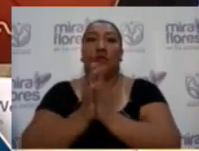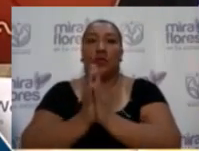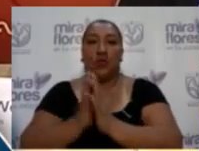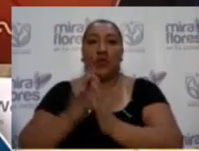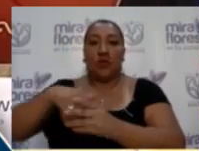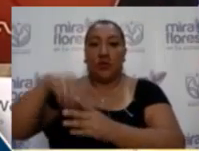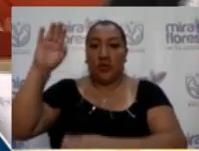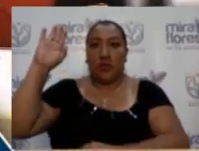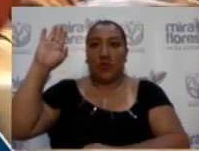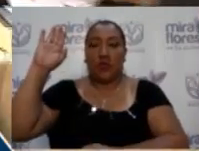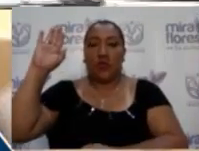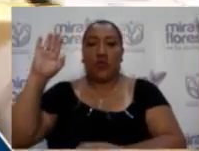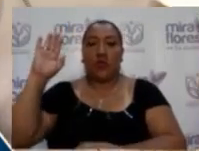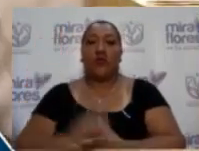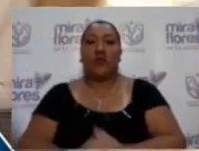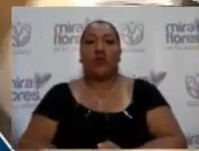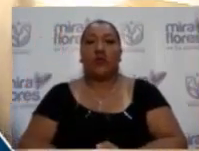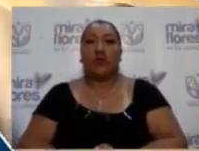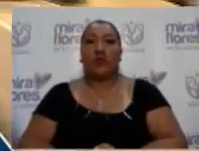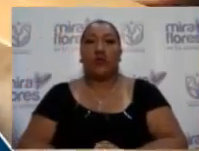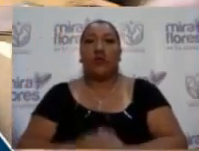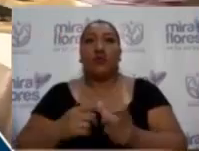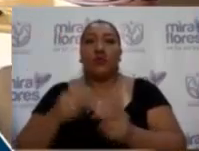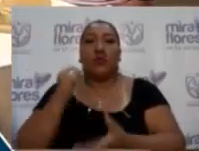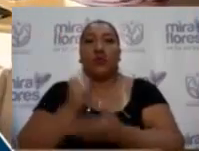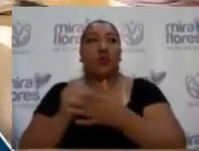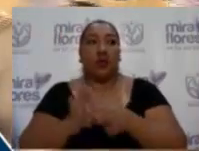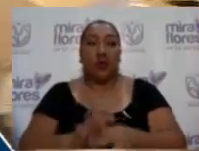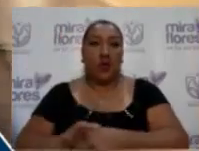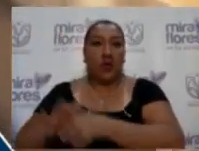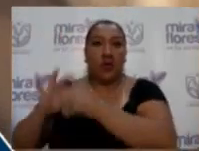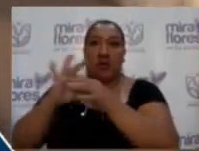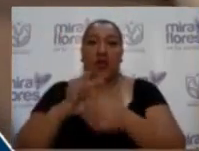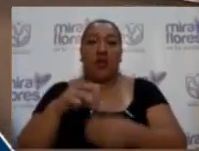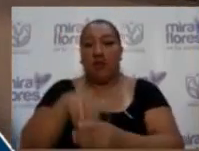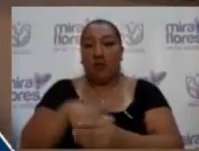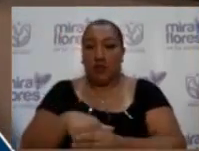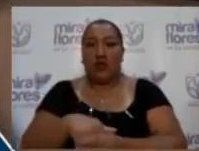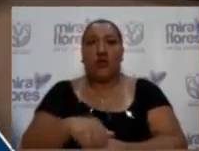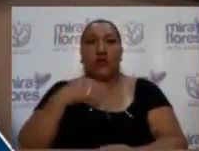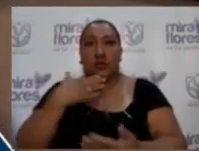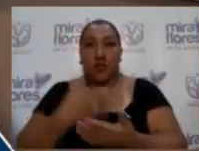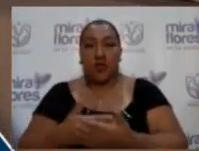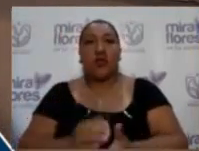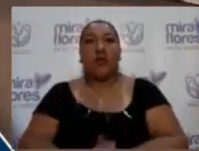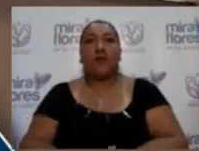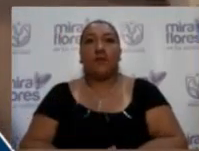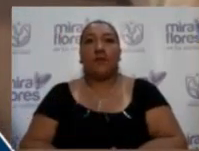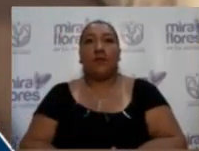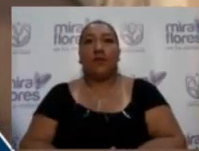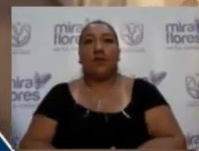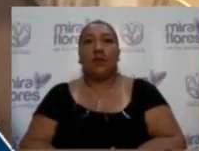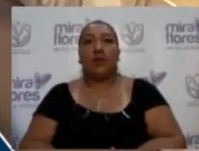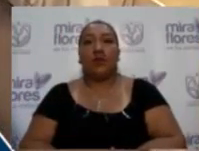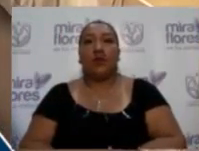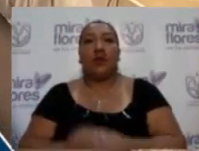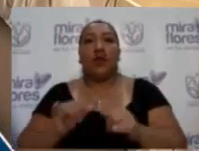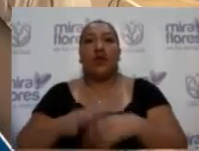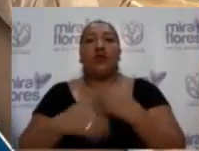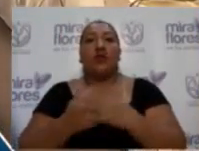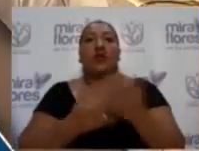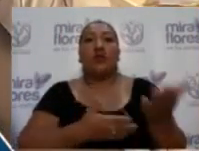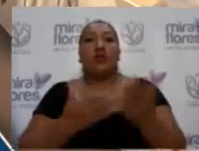señal de conformidad. Se aprueba también por unanimidad de votos. Muchísimas gracias. Quedan todos invitados